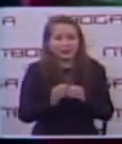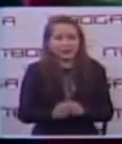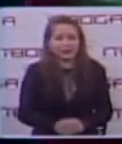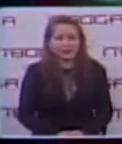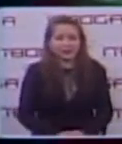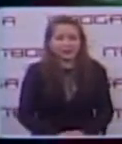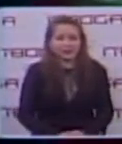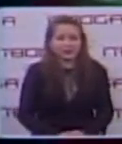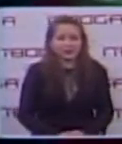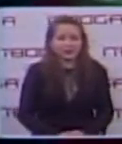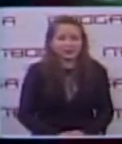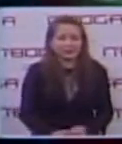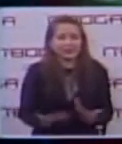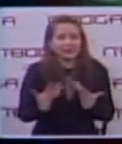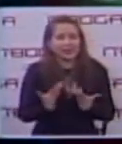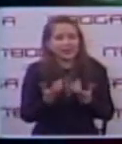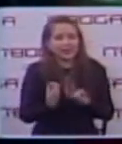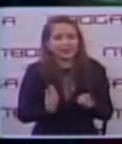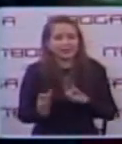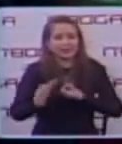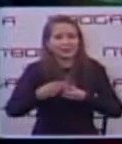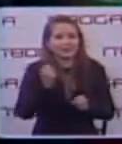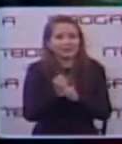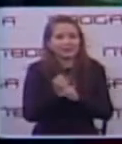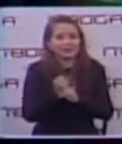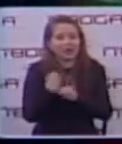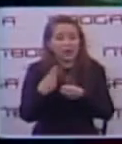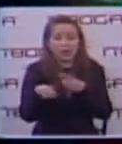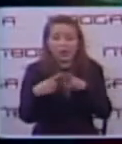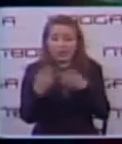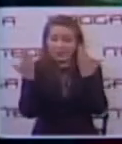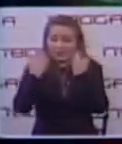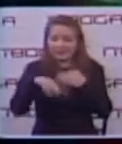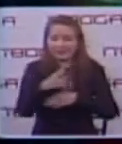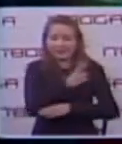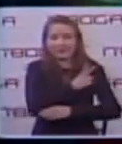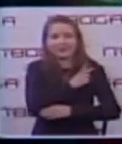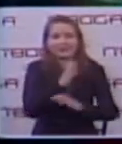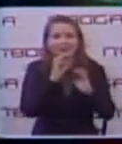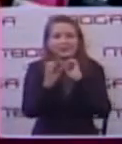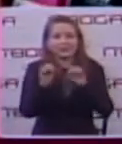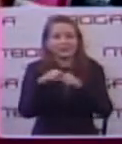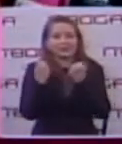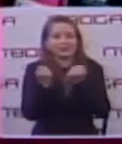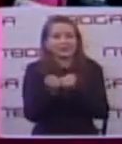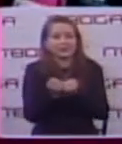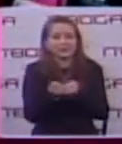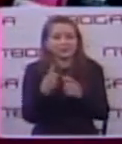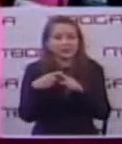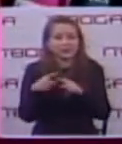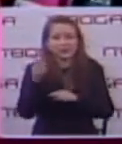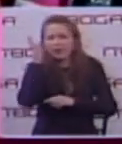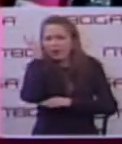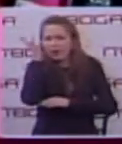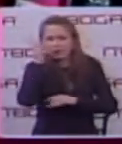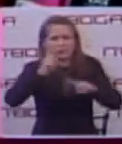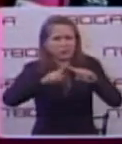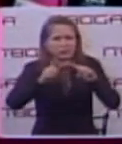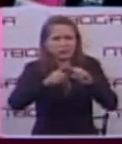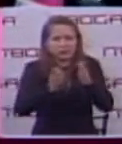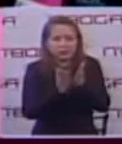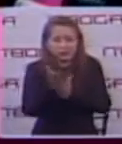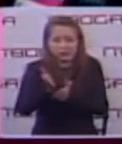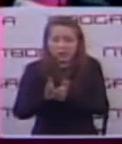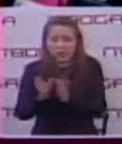espacios de los que nosotros queremos trabajar cuando salgamos de la universidad como comunicadores sociales. Tenemos charlas de todas las ramas de la